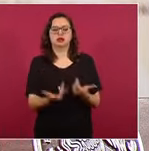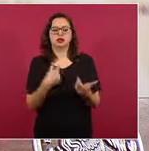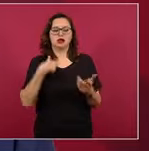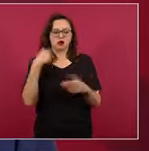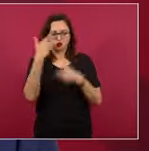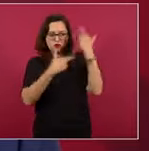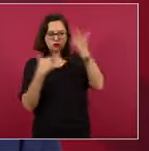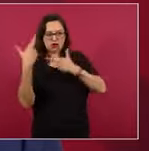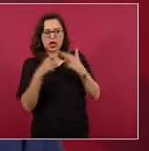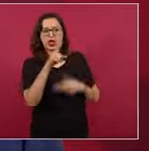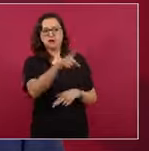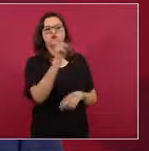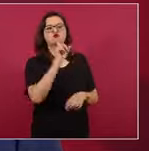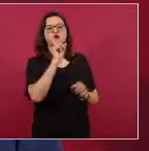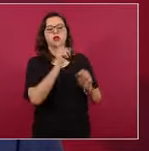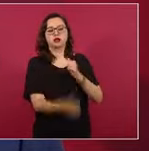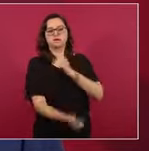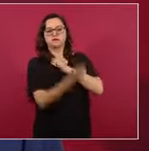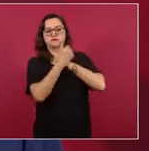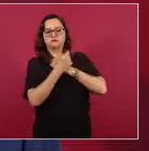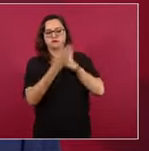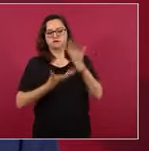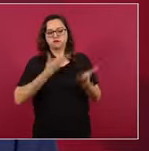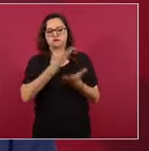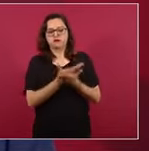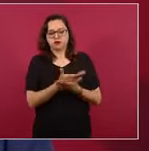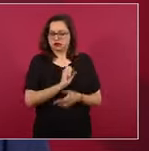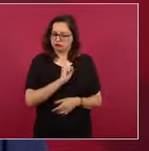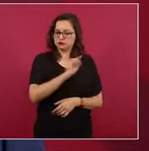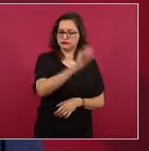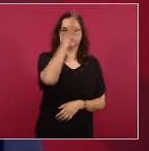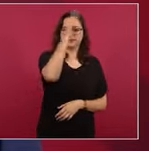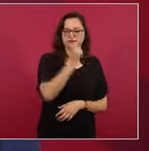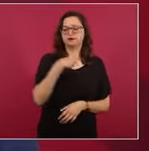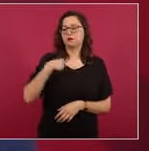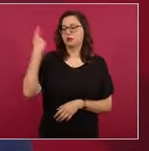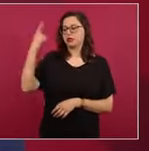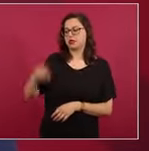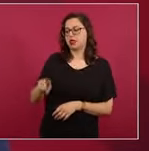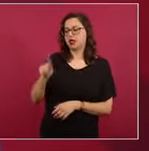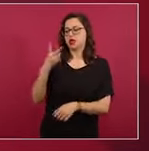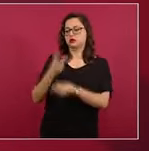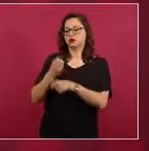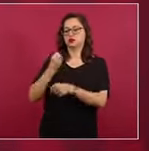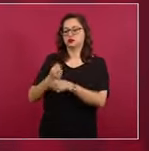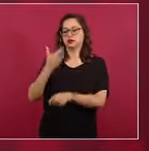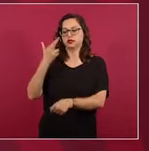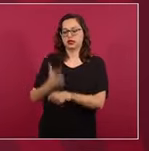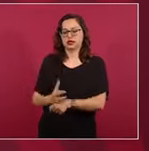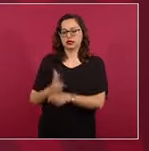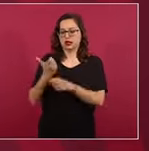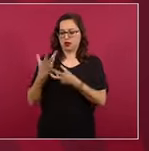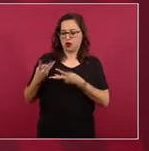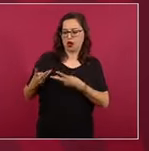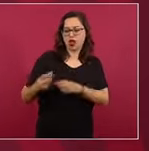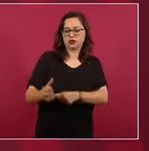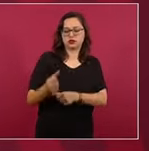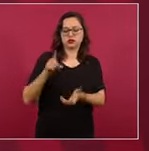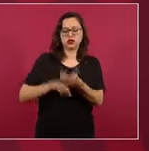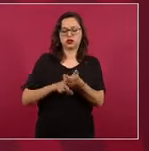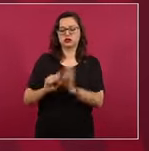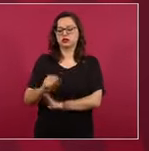y ahí di la instrucción al subsecretario de Egresos de la Secretaría